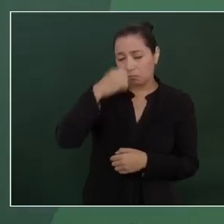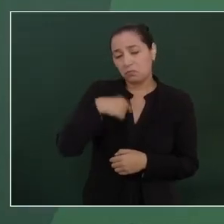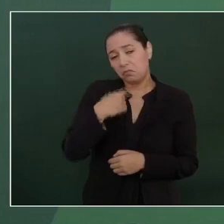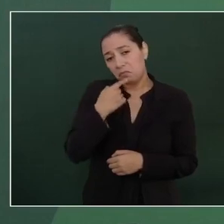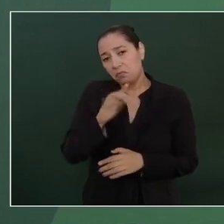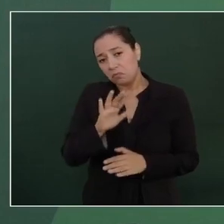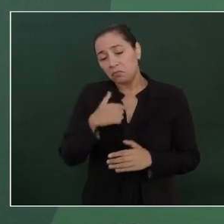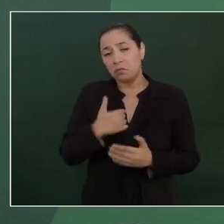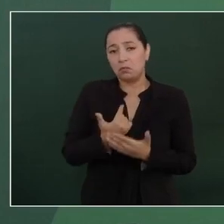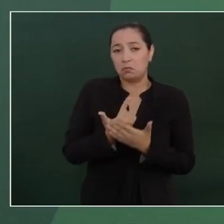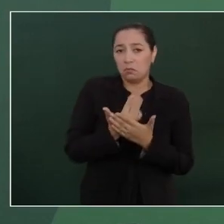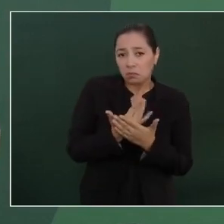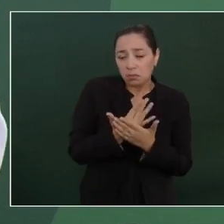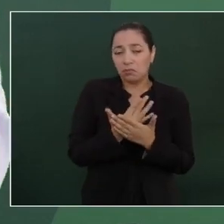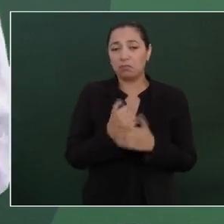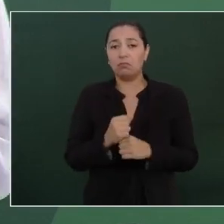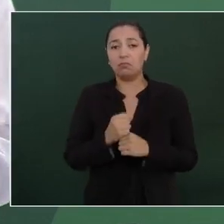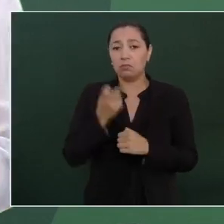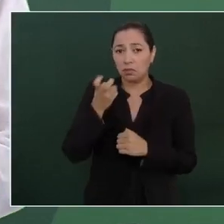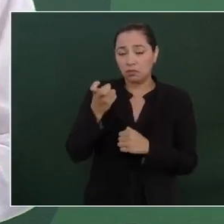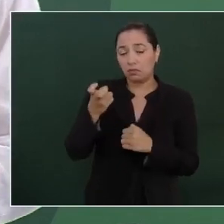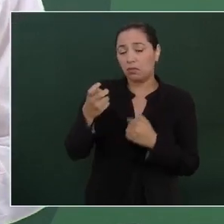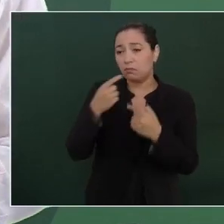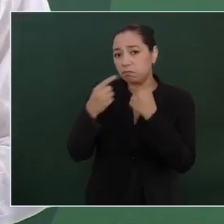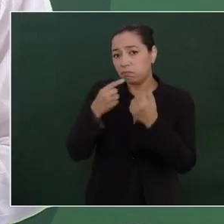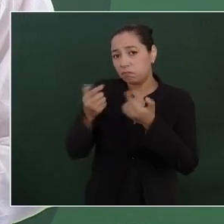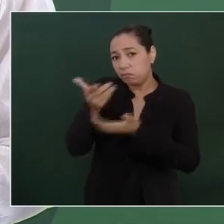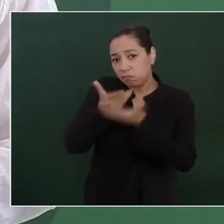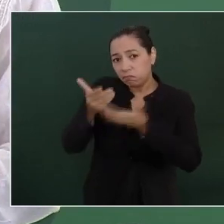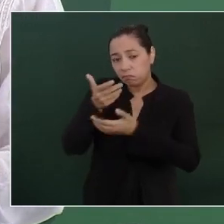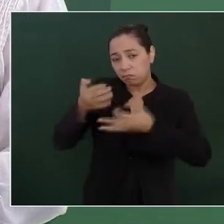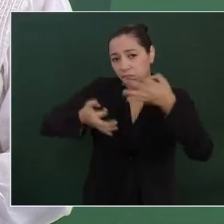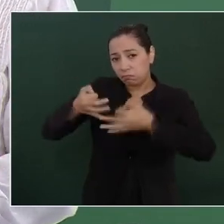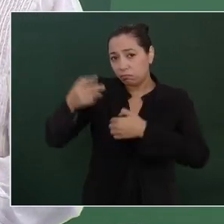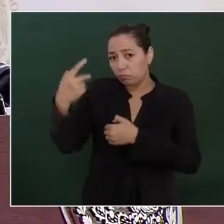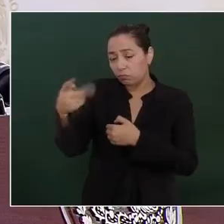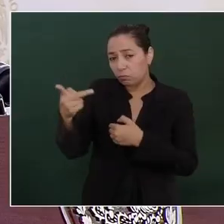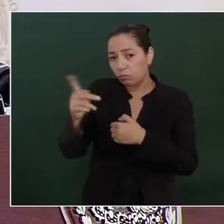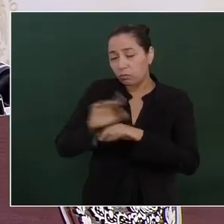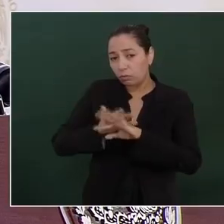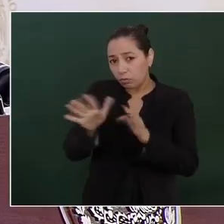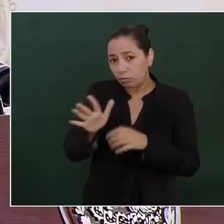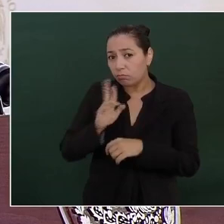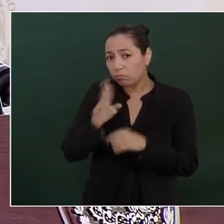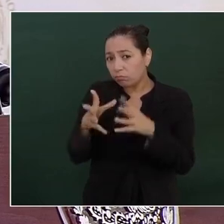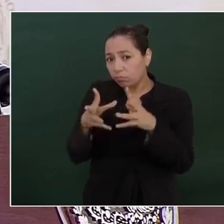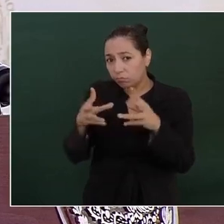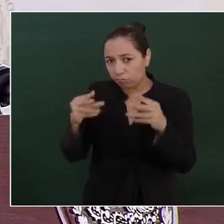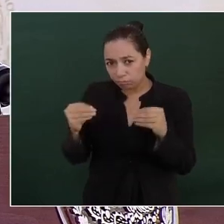espere a que estas instancias resuelvan.